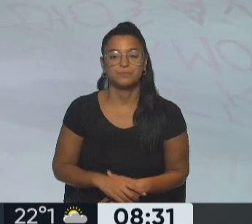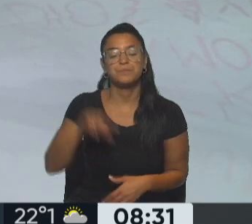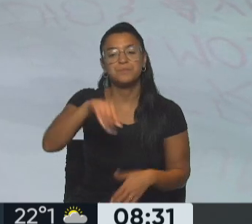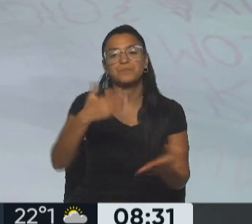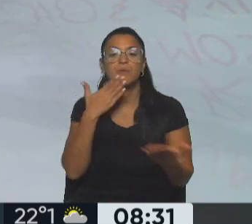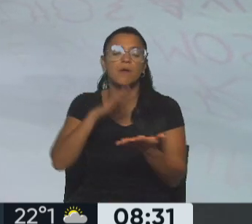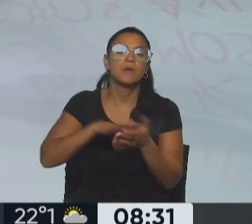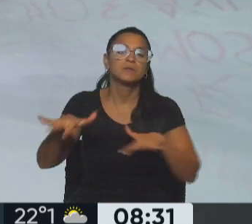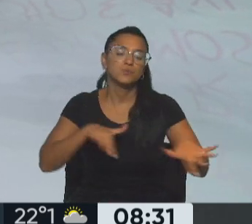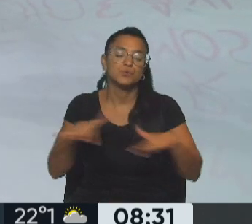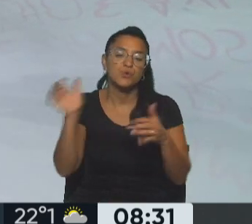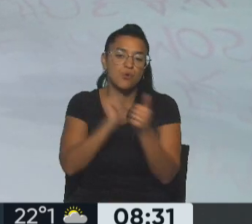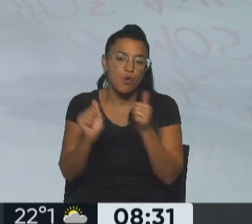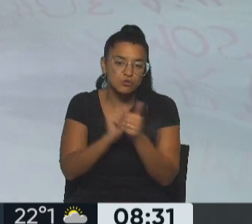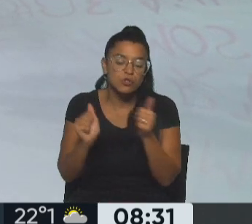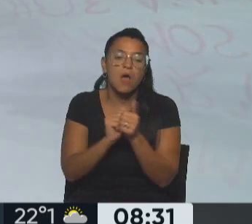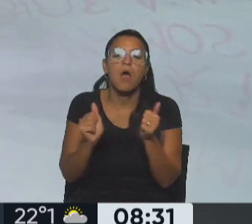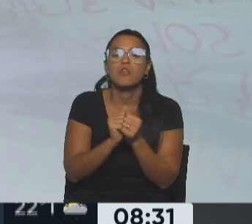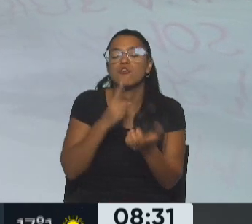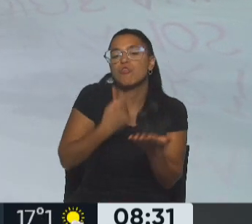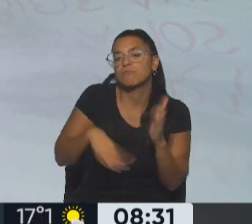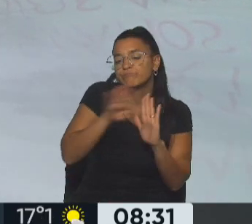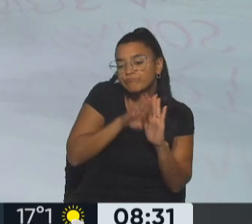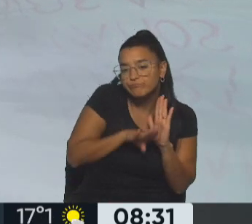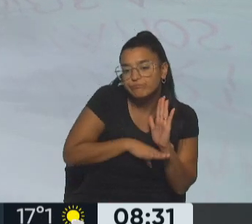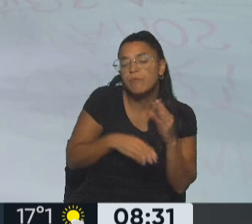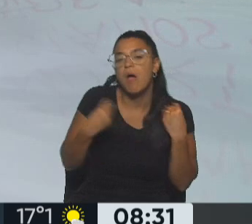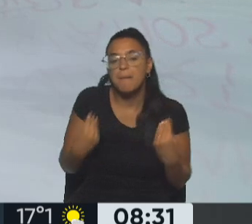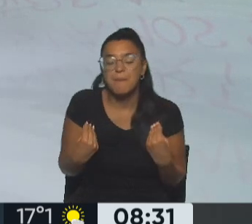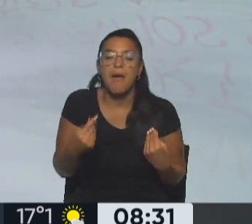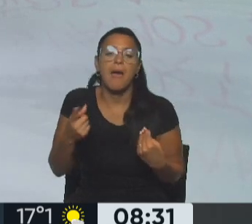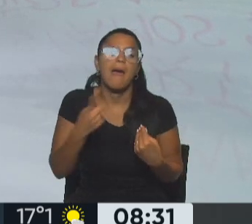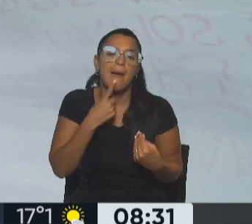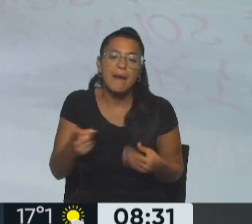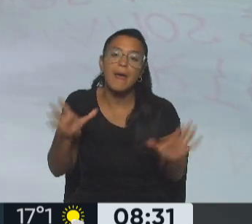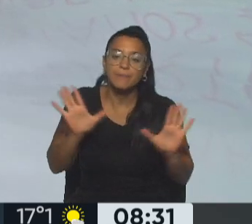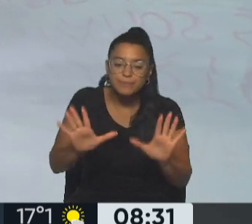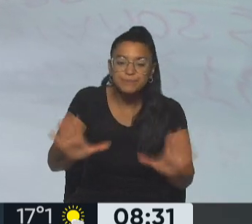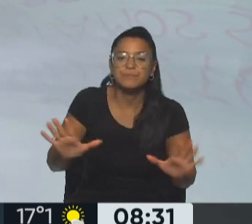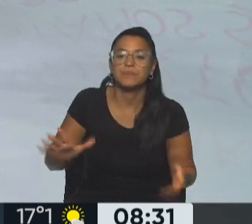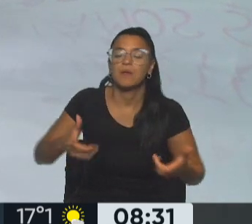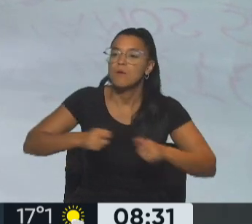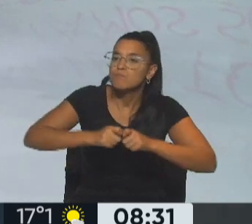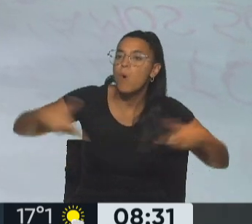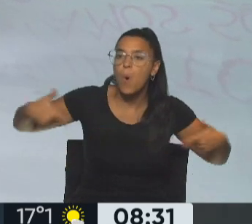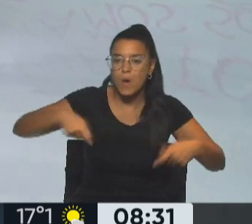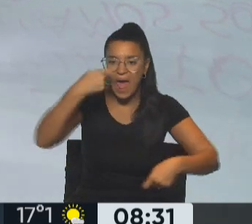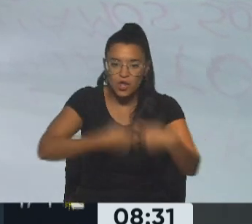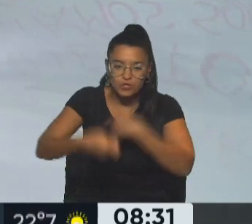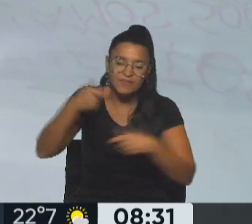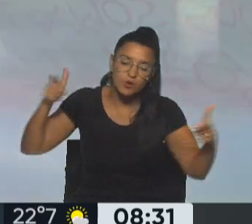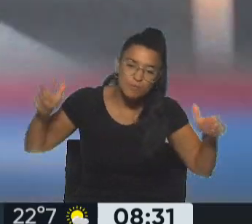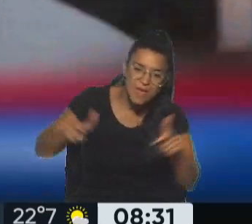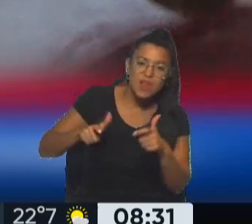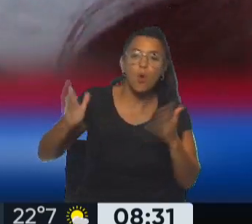Y hablamos de la situación en Rosario y de las medidas que se están tomando para, por un lado, tratar de contener el avance del narcotráfico, la violencia,